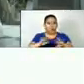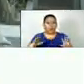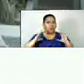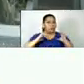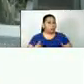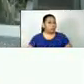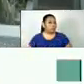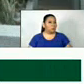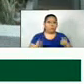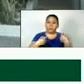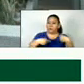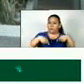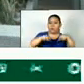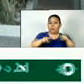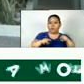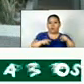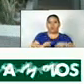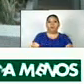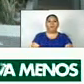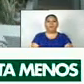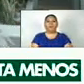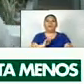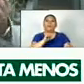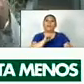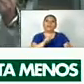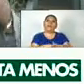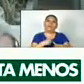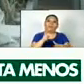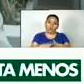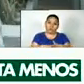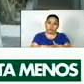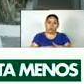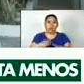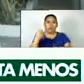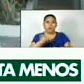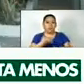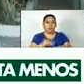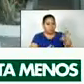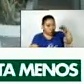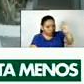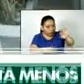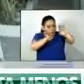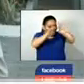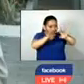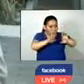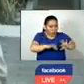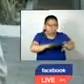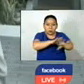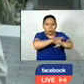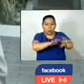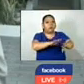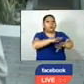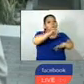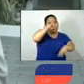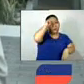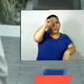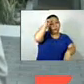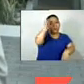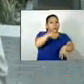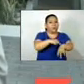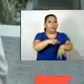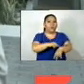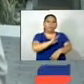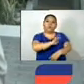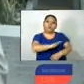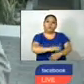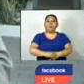a continuar en el ejercicio de sus funciones. Consecuentemente tendrán que rendir sus declaraciones de salida de las funciones o del